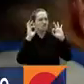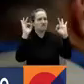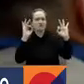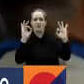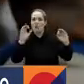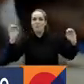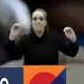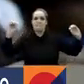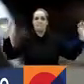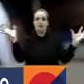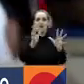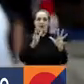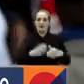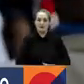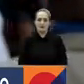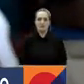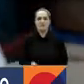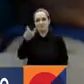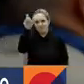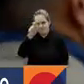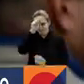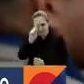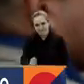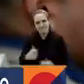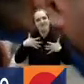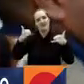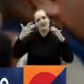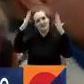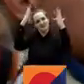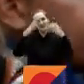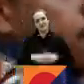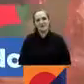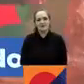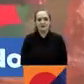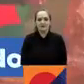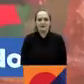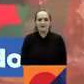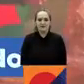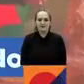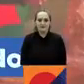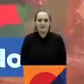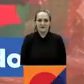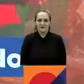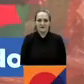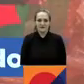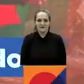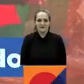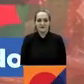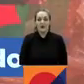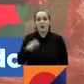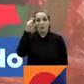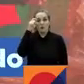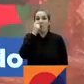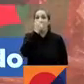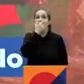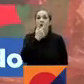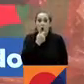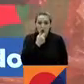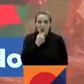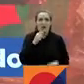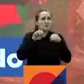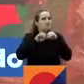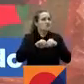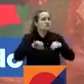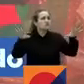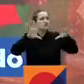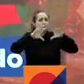fugaz que es la existencia. Maestro, feliz cumpleaños. El nombre de Fernando Botero resuena en casi